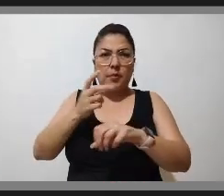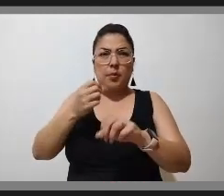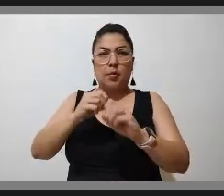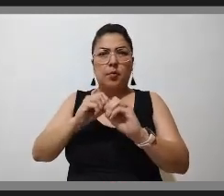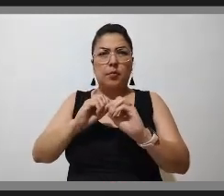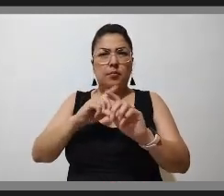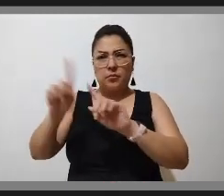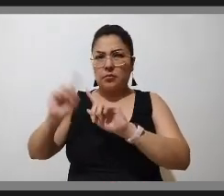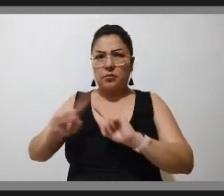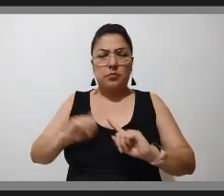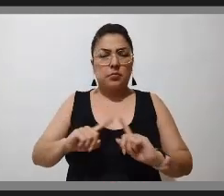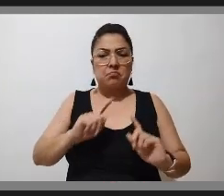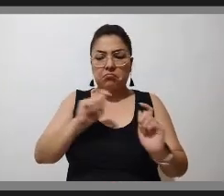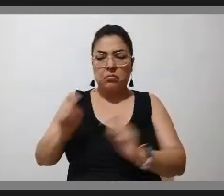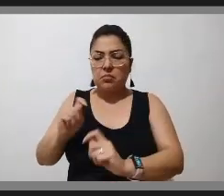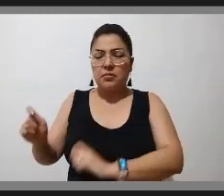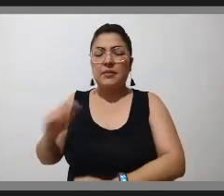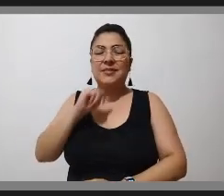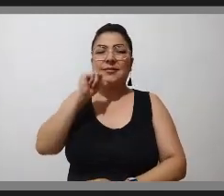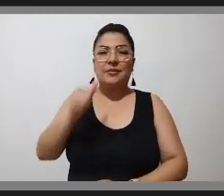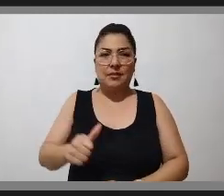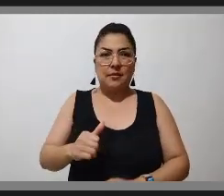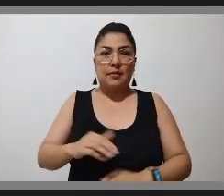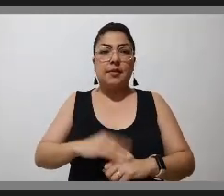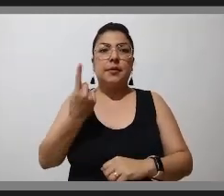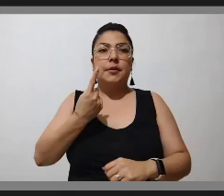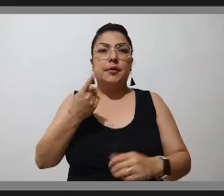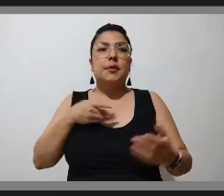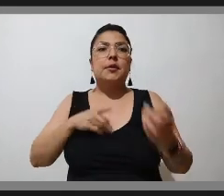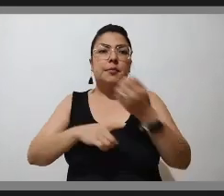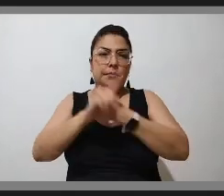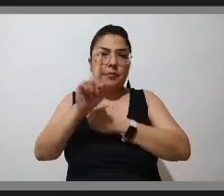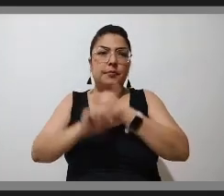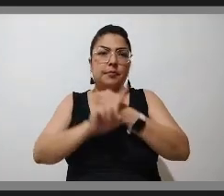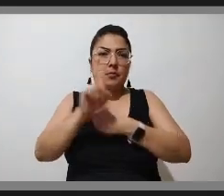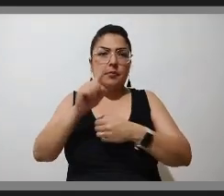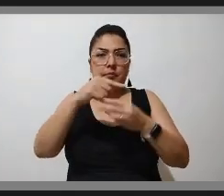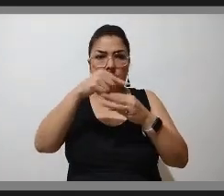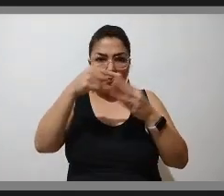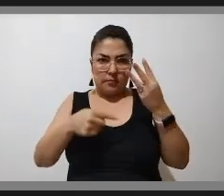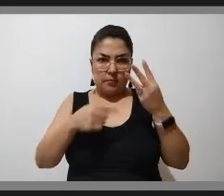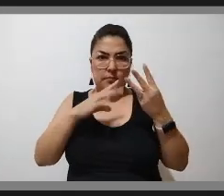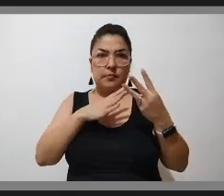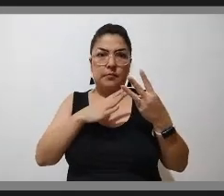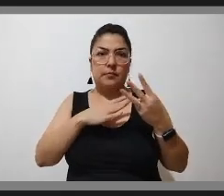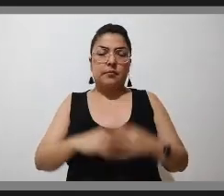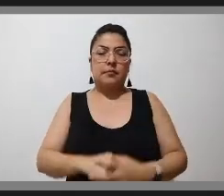una organización, en una institución pública. Y son los retos a los que ellos se enfrentan,